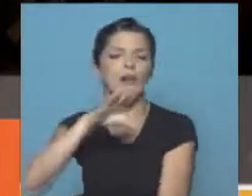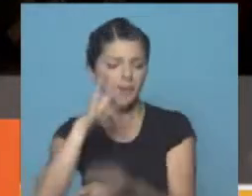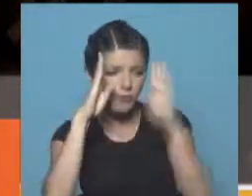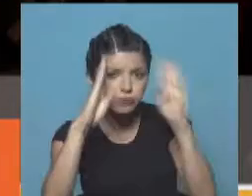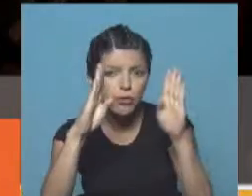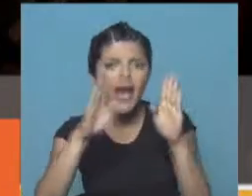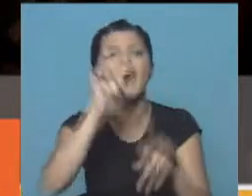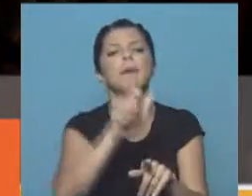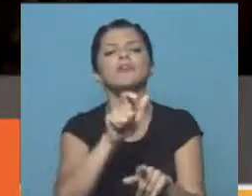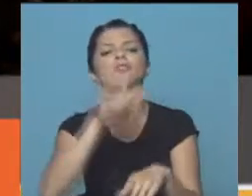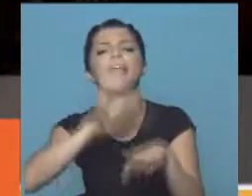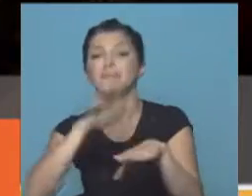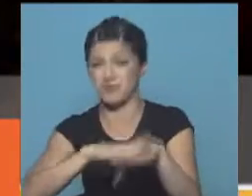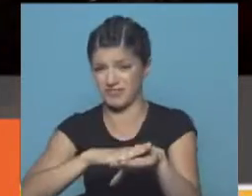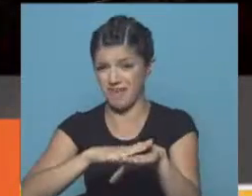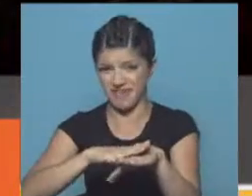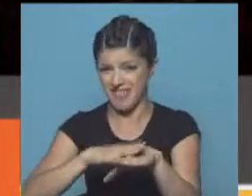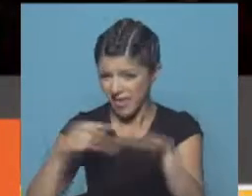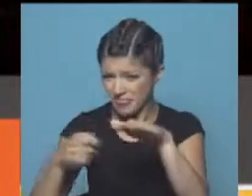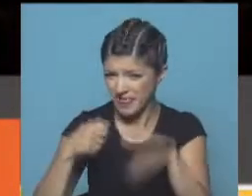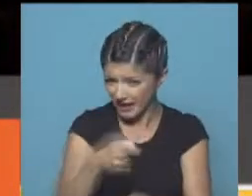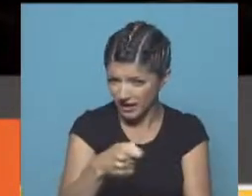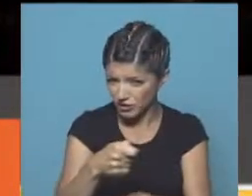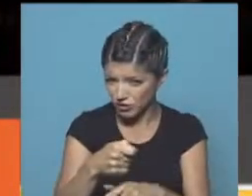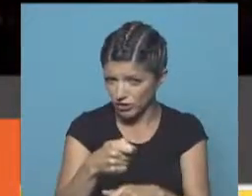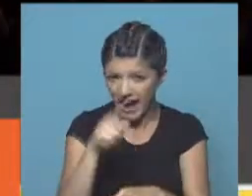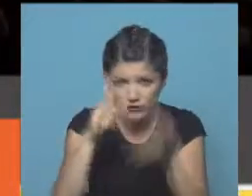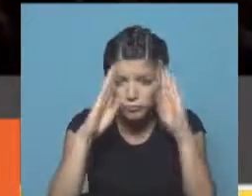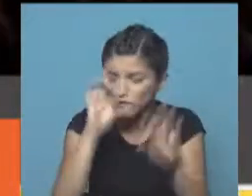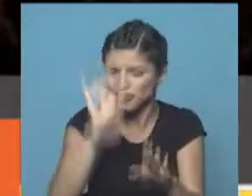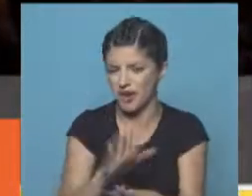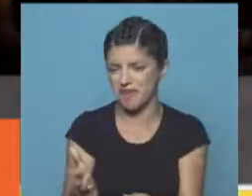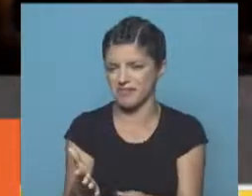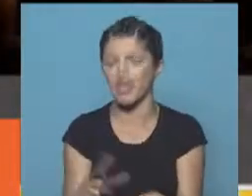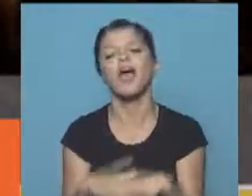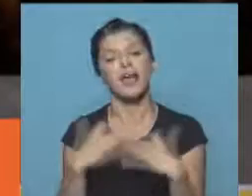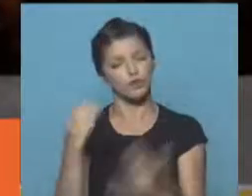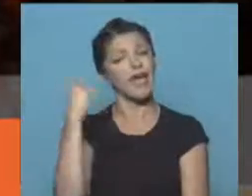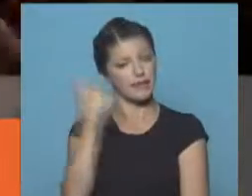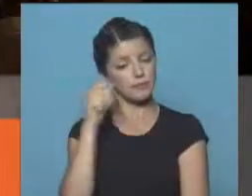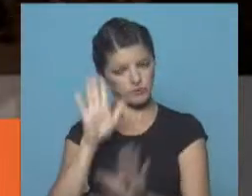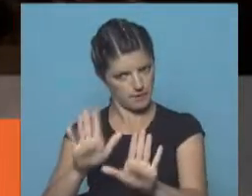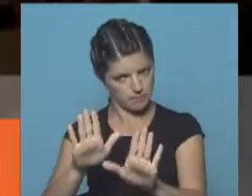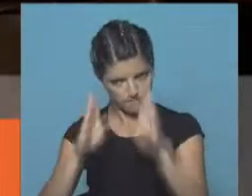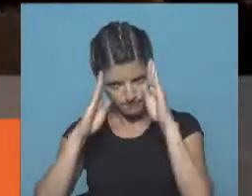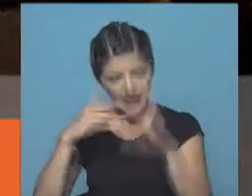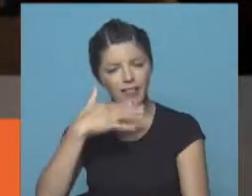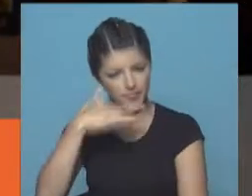que habían cometido un delito, quienes eran victimarios. Una cosa que es importante detenernos es las